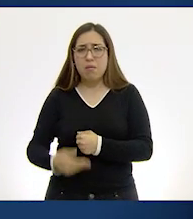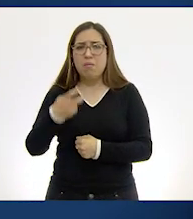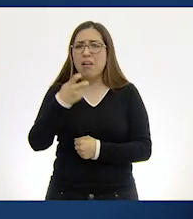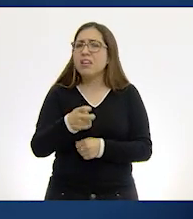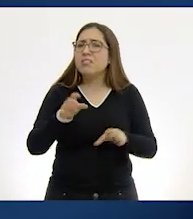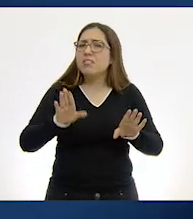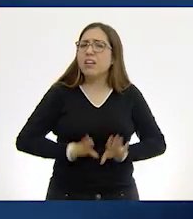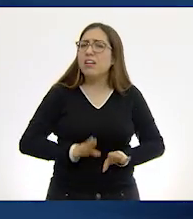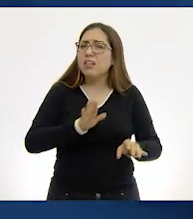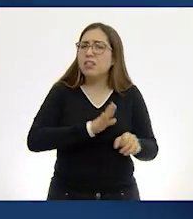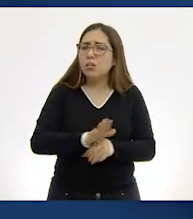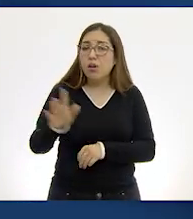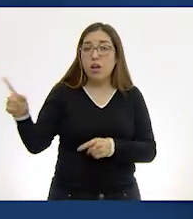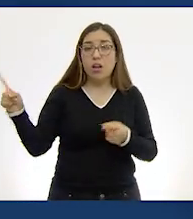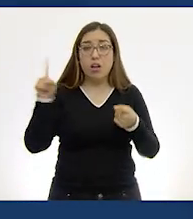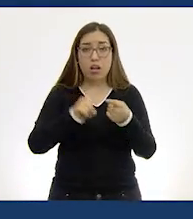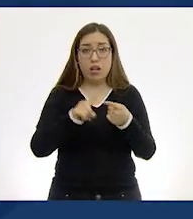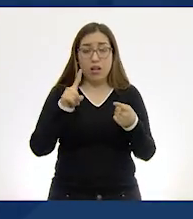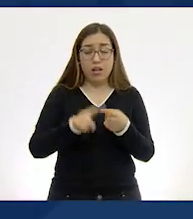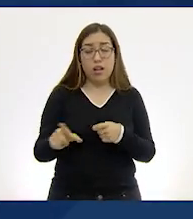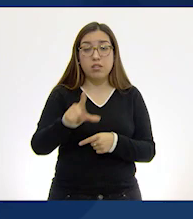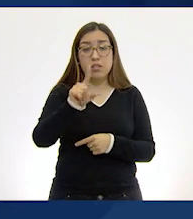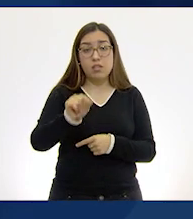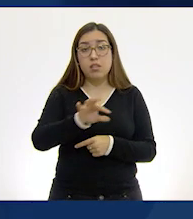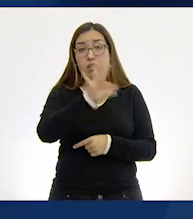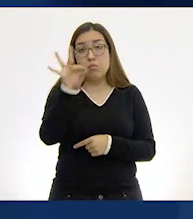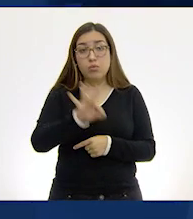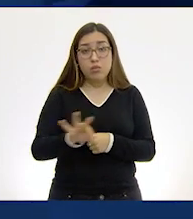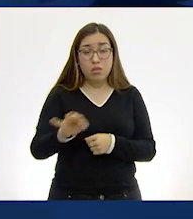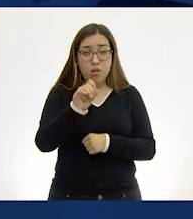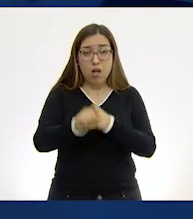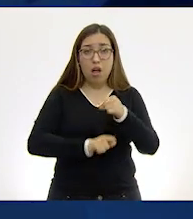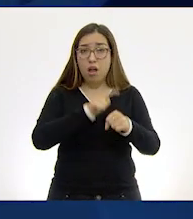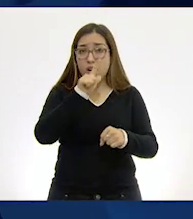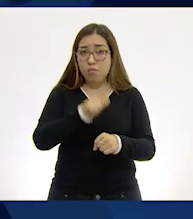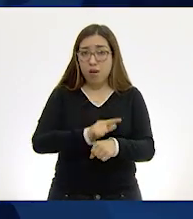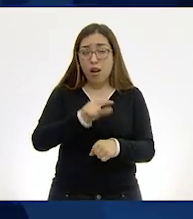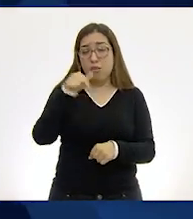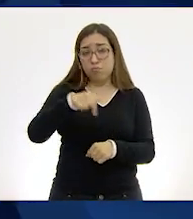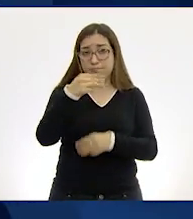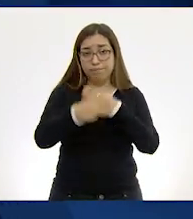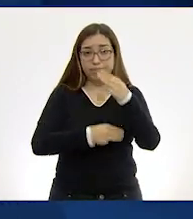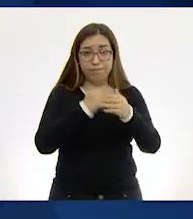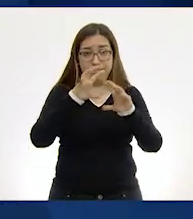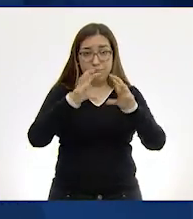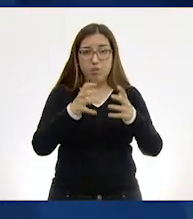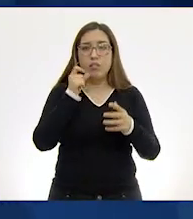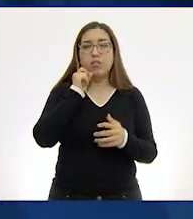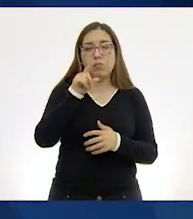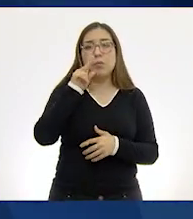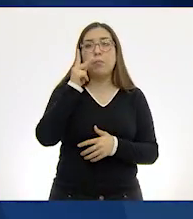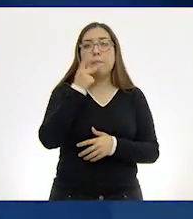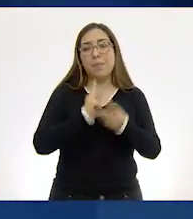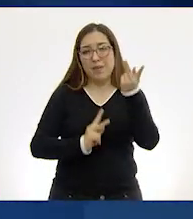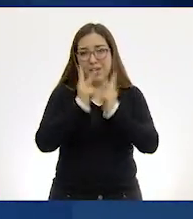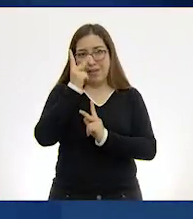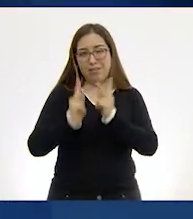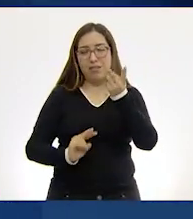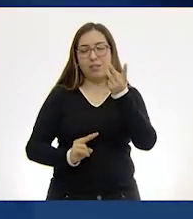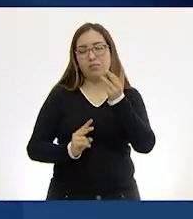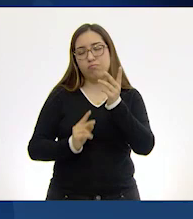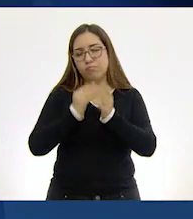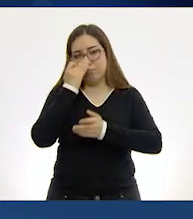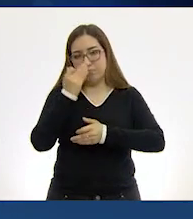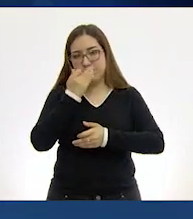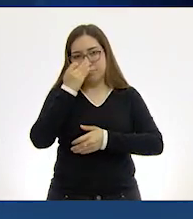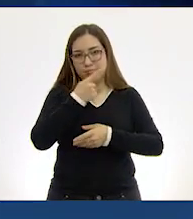características. La primera, que destruyeron 70% más de todos los animales y plantas del planeta, la biodiversidad. La segunda, que fueron